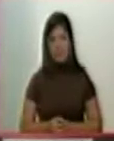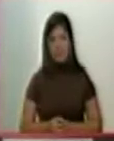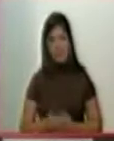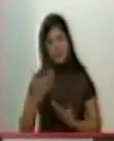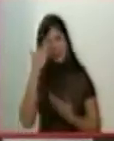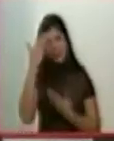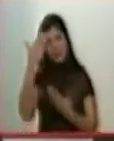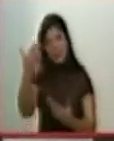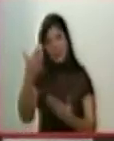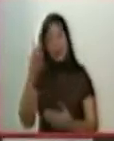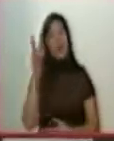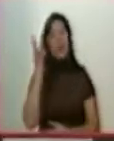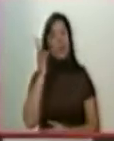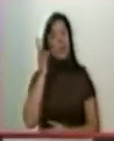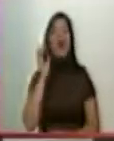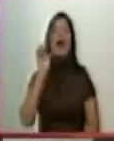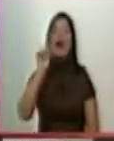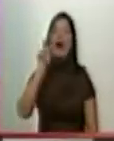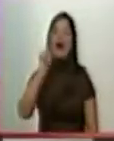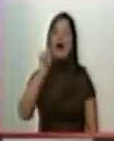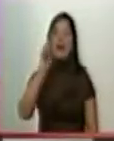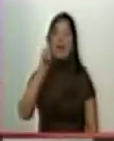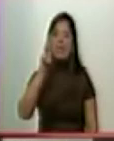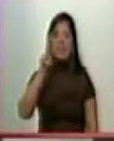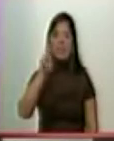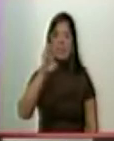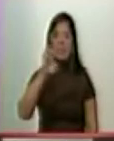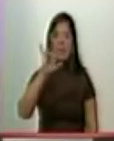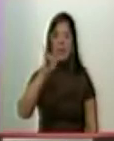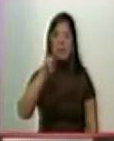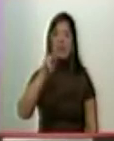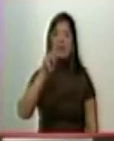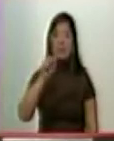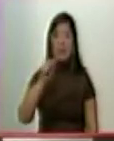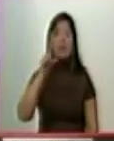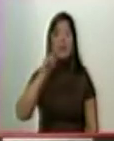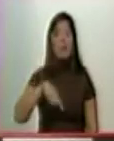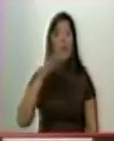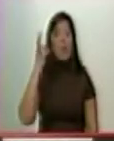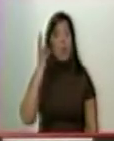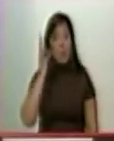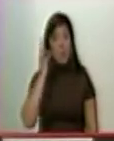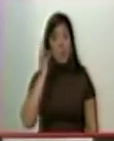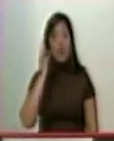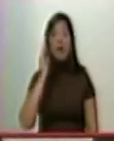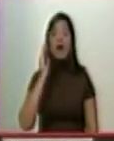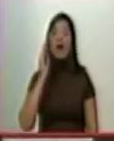Saludo a la compañera Andreína Tarazón, también digna mujer,